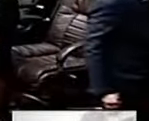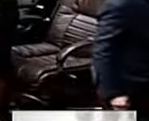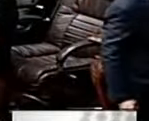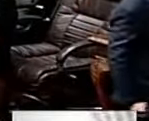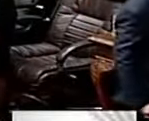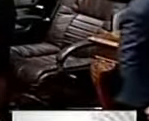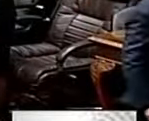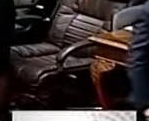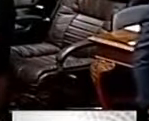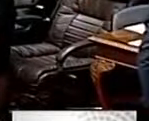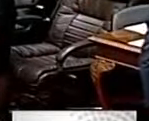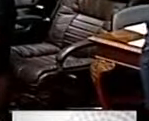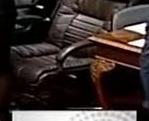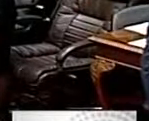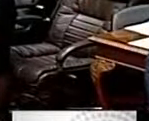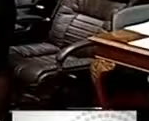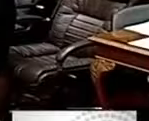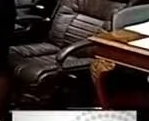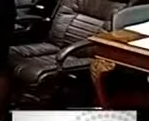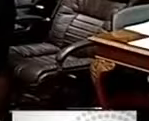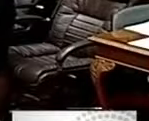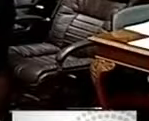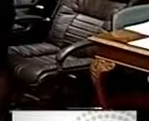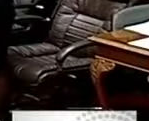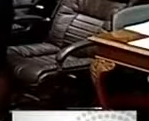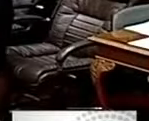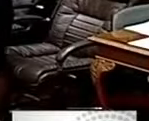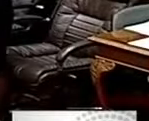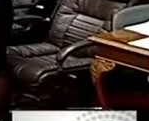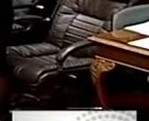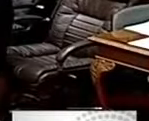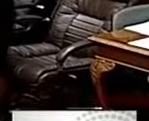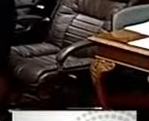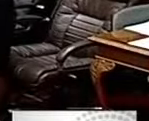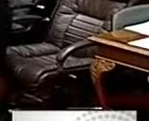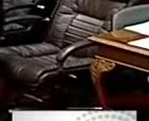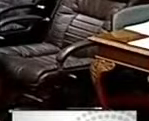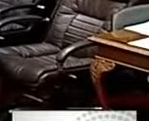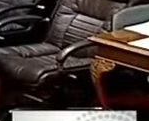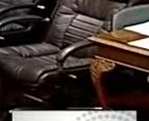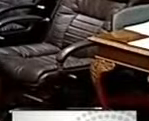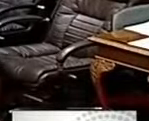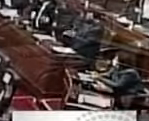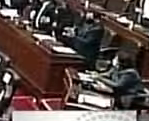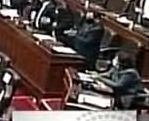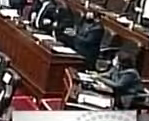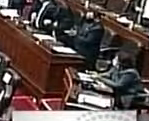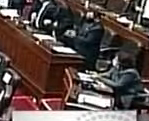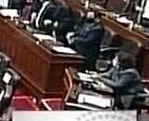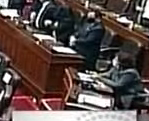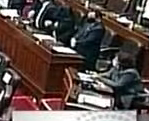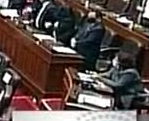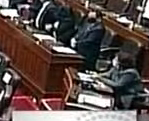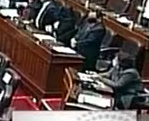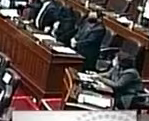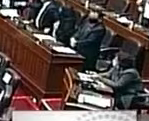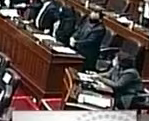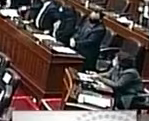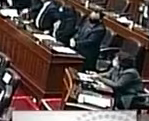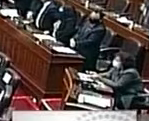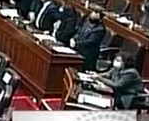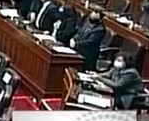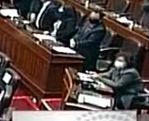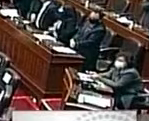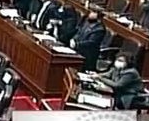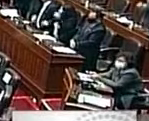ubicarse para dar inicio a esta sesión de investidura. Vemos también al canciller Óscar Maurto a realizar el saludo correspondiente a